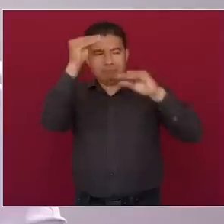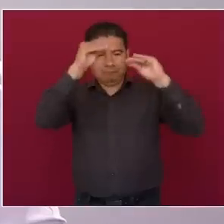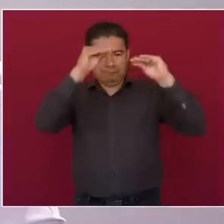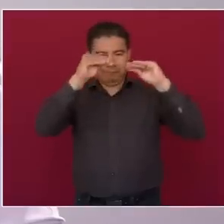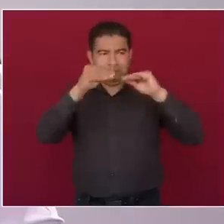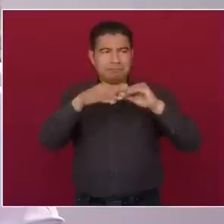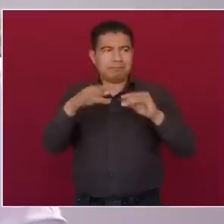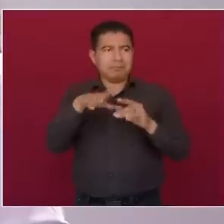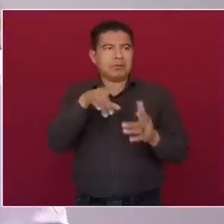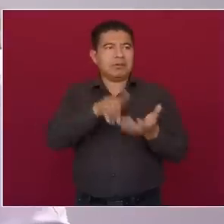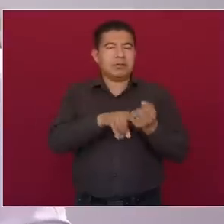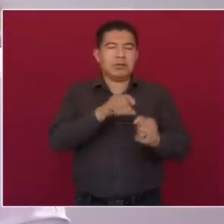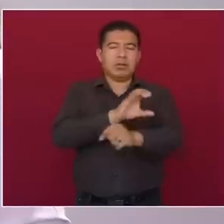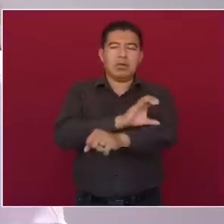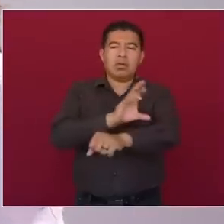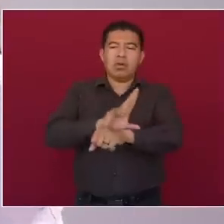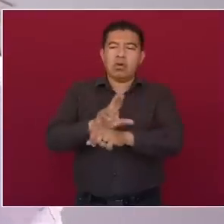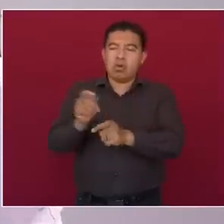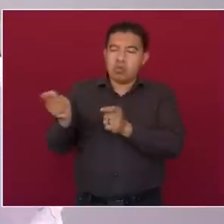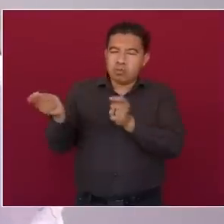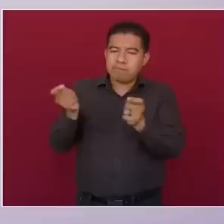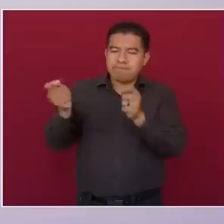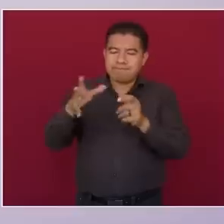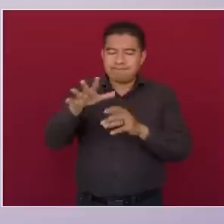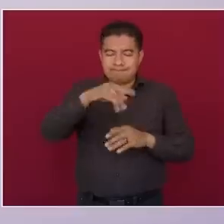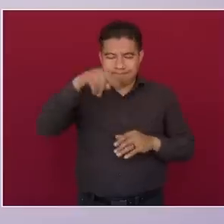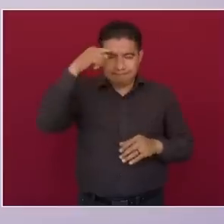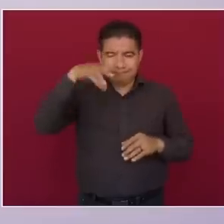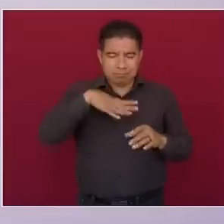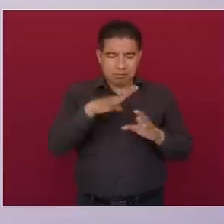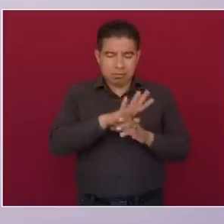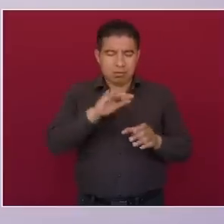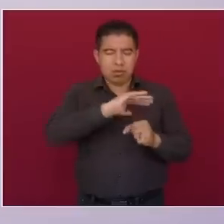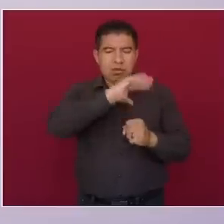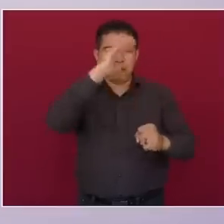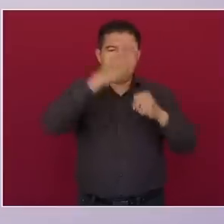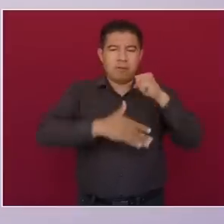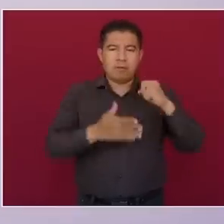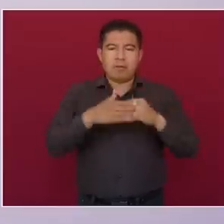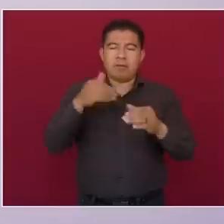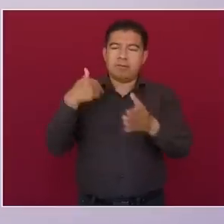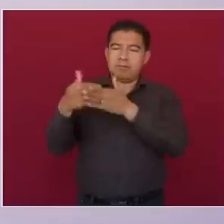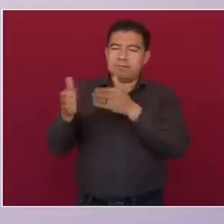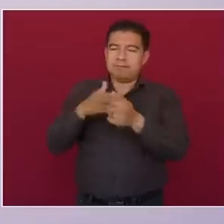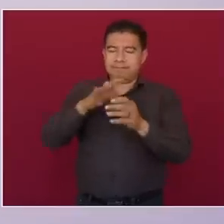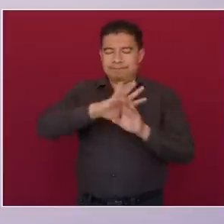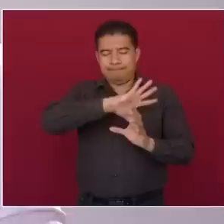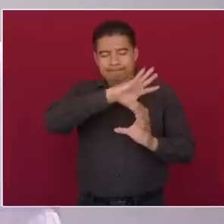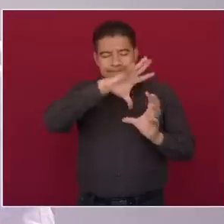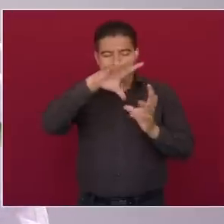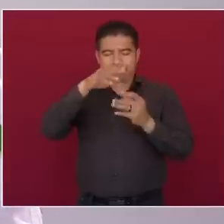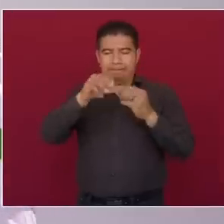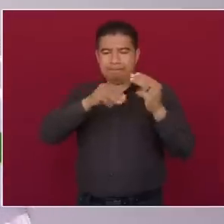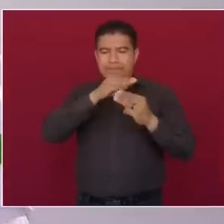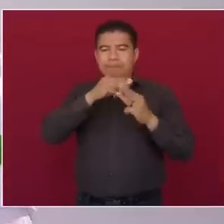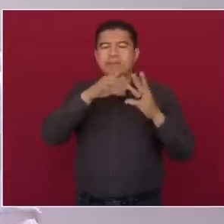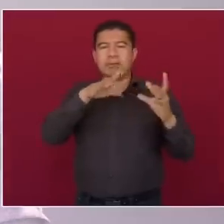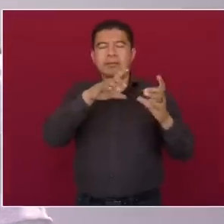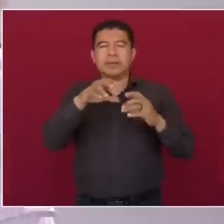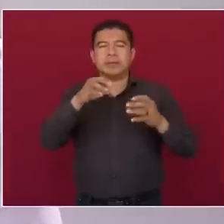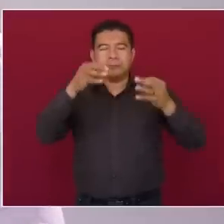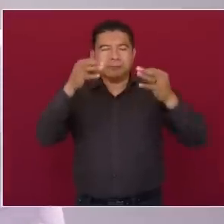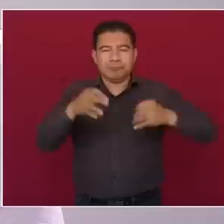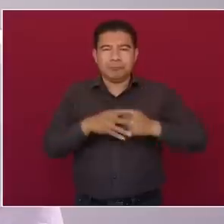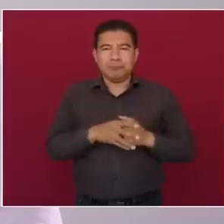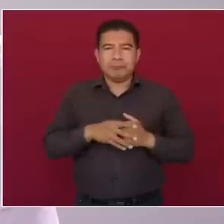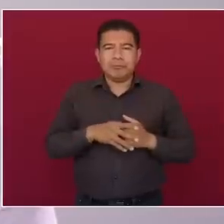Dos Bocas, el cual ya está concluida y es de los más modernos del mundo. Este bello